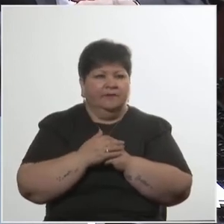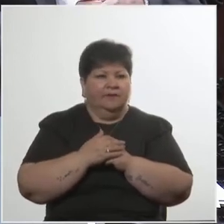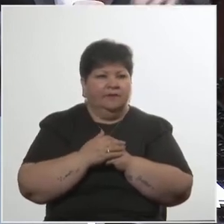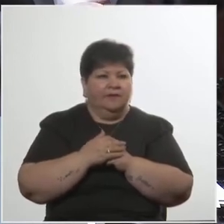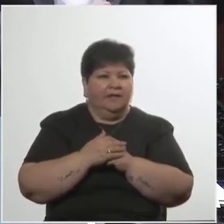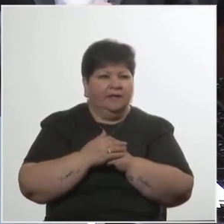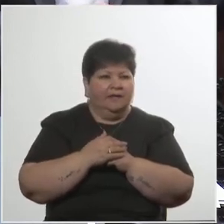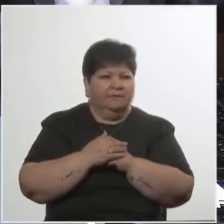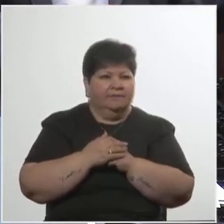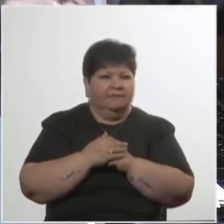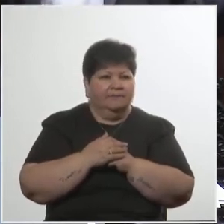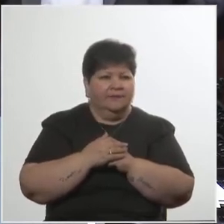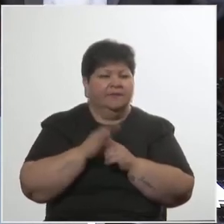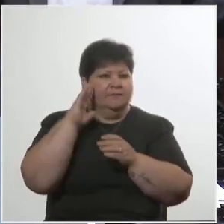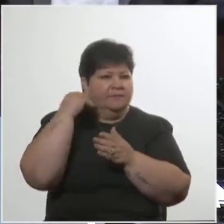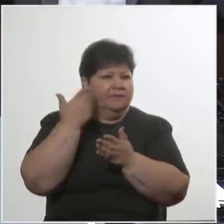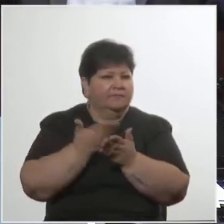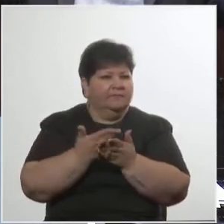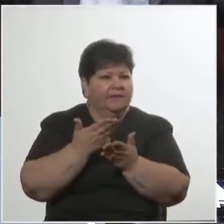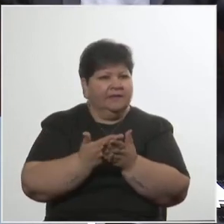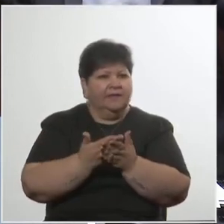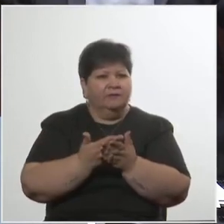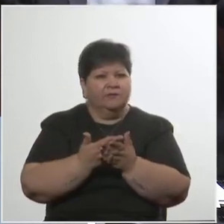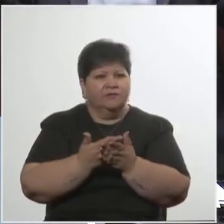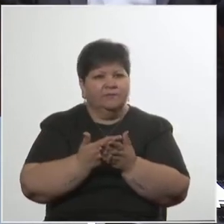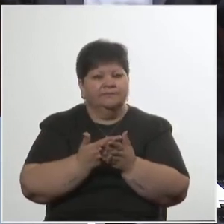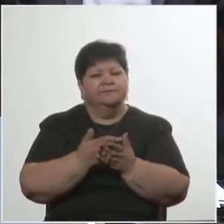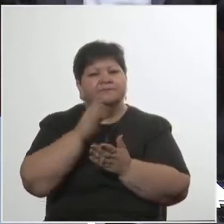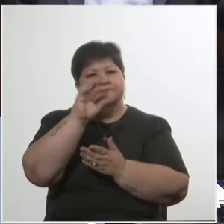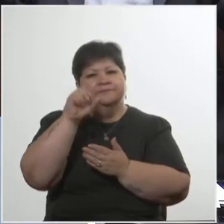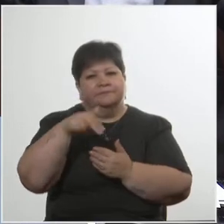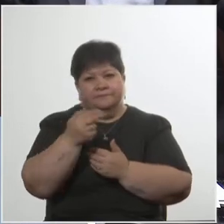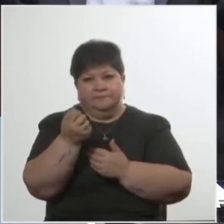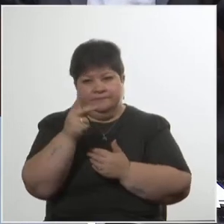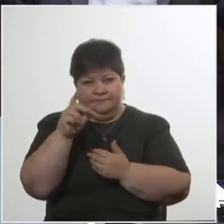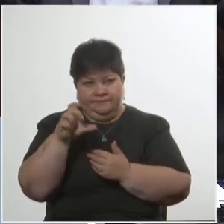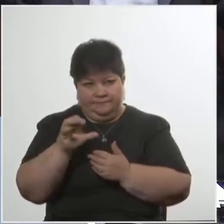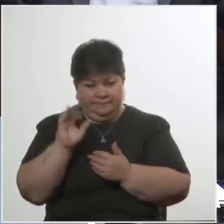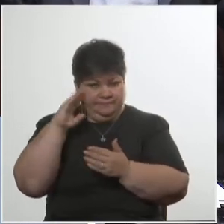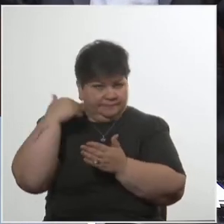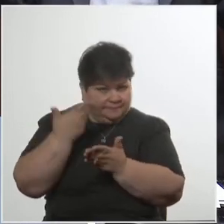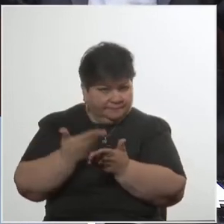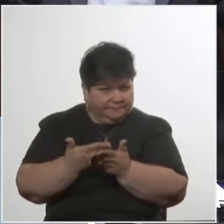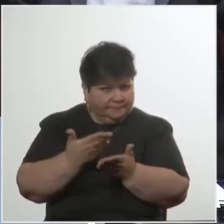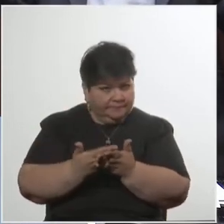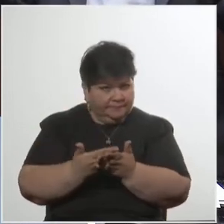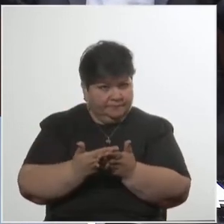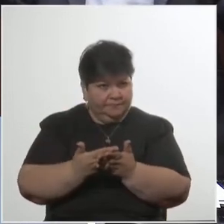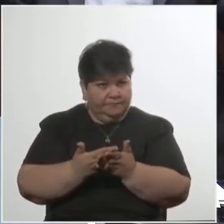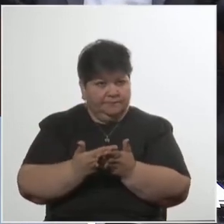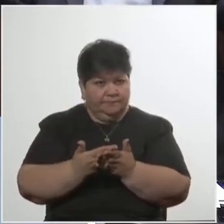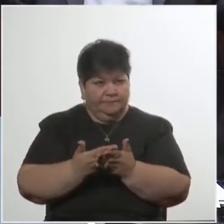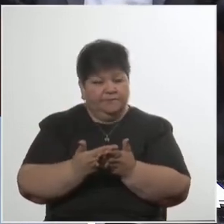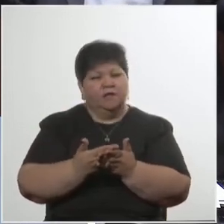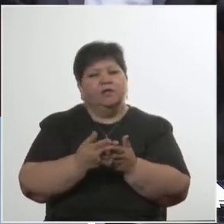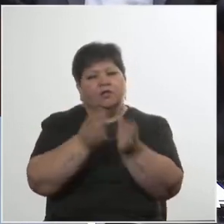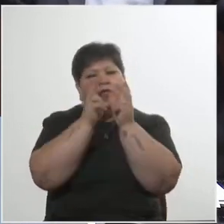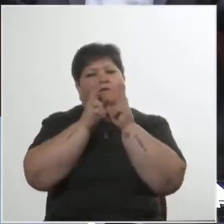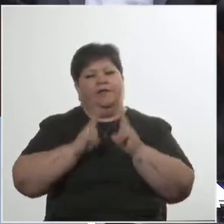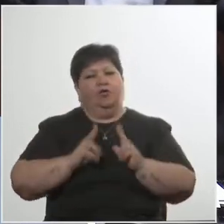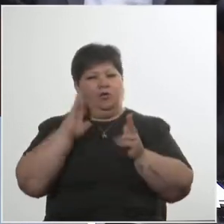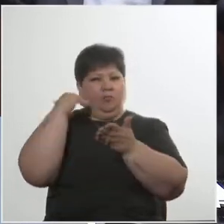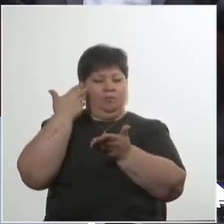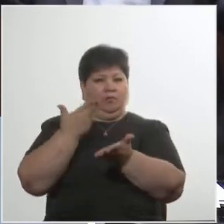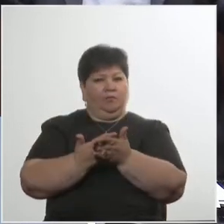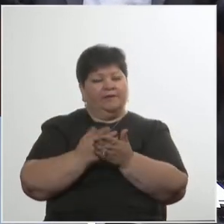la propuesta del senador penales de esa modalidad que que nos trasladó como propuesta